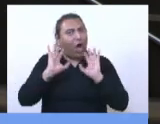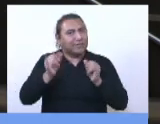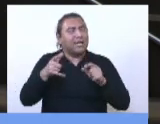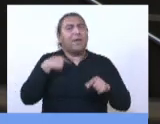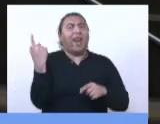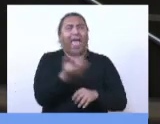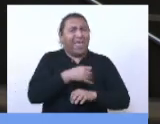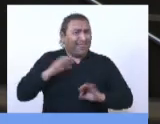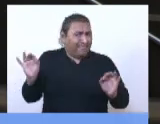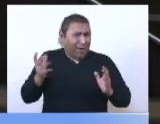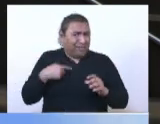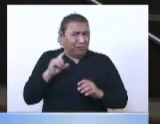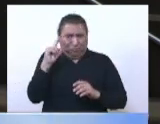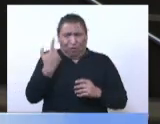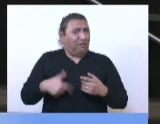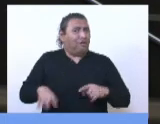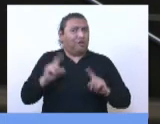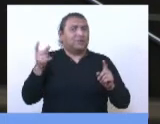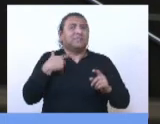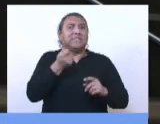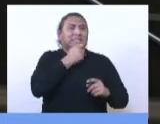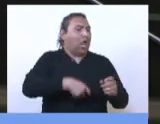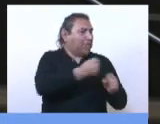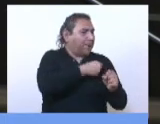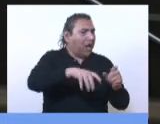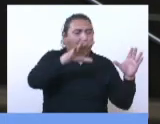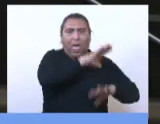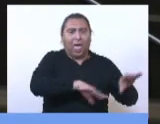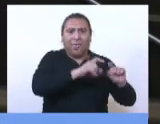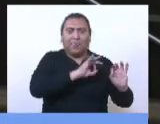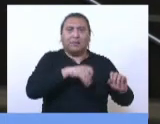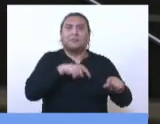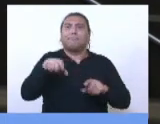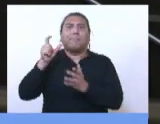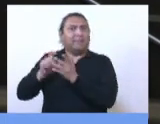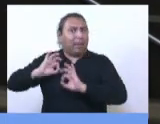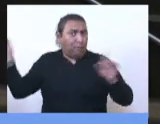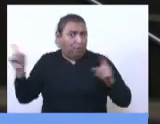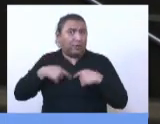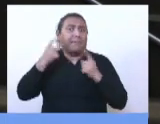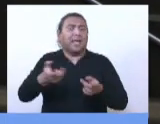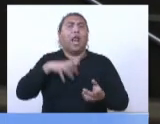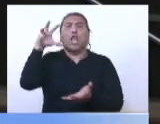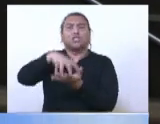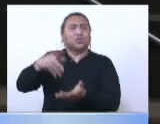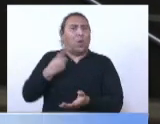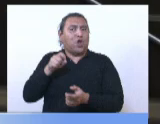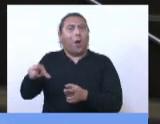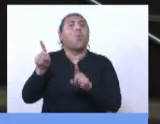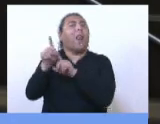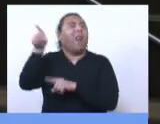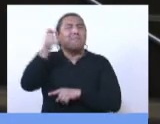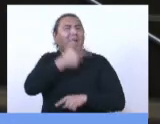se realiza en una comunidad que no se realiza no se realizan los trabajadores no se realiza nadie en esta parte que sepan eso los empresarios como macri